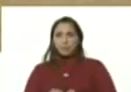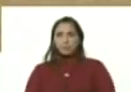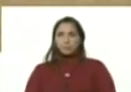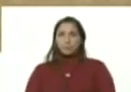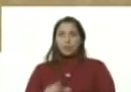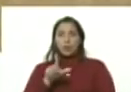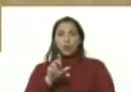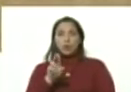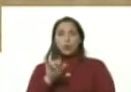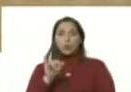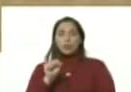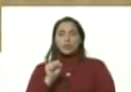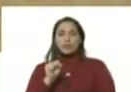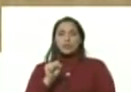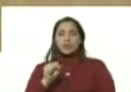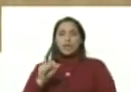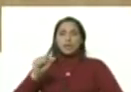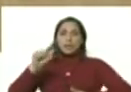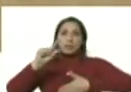por Telesur.